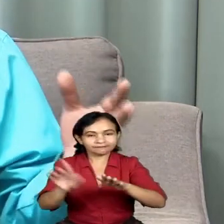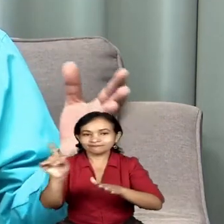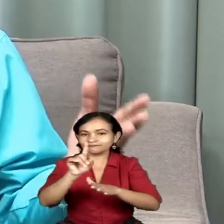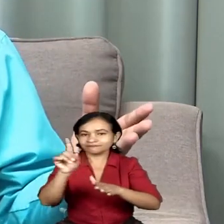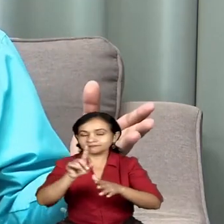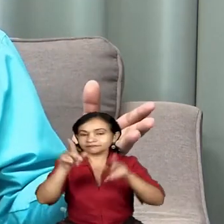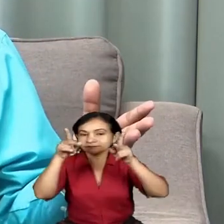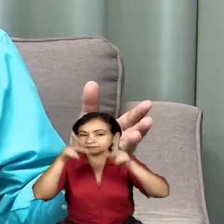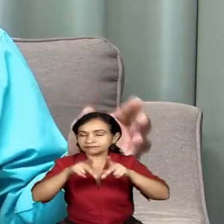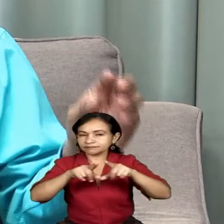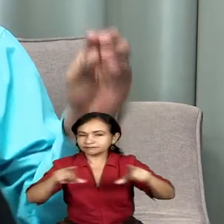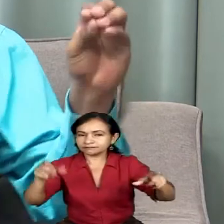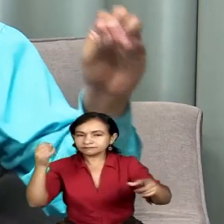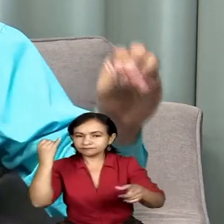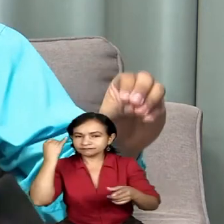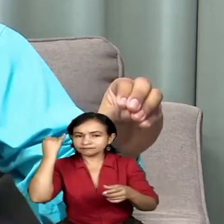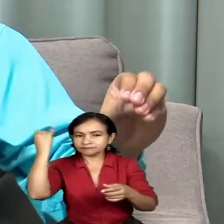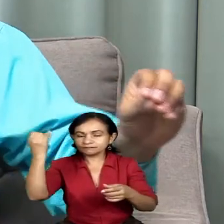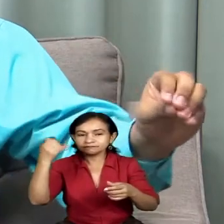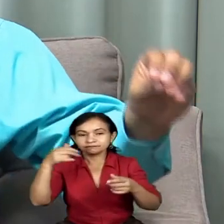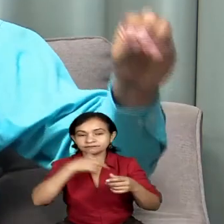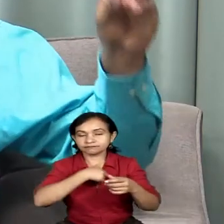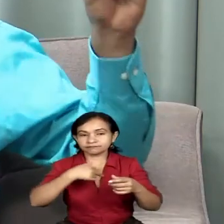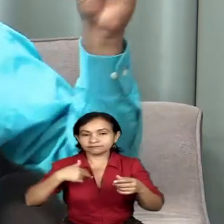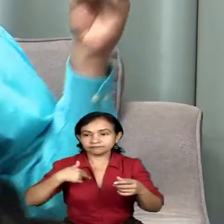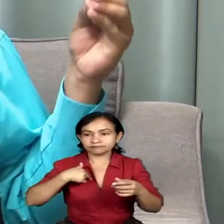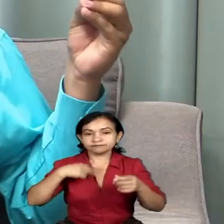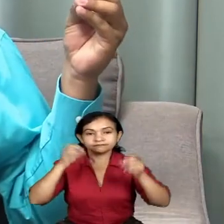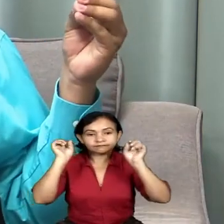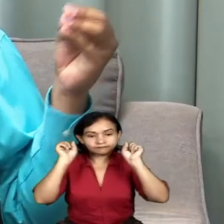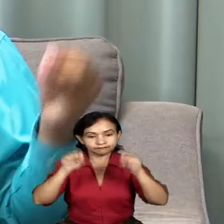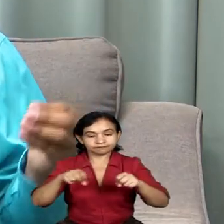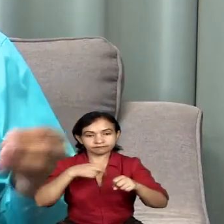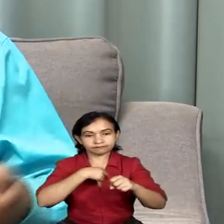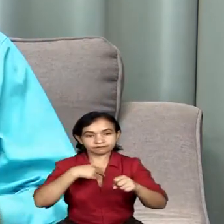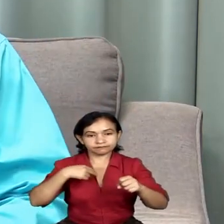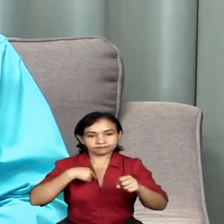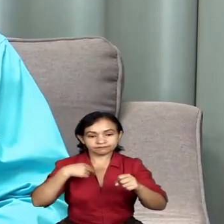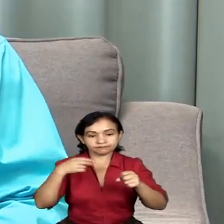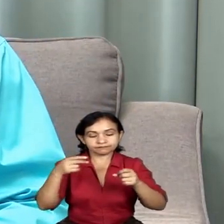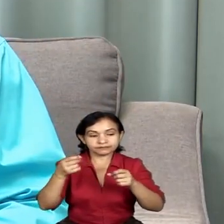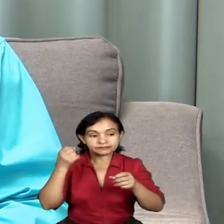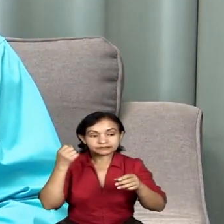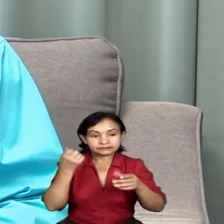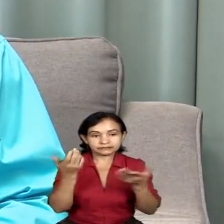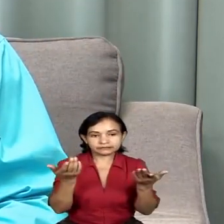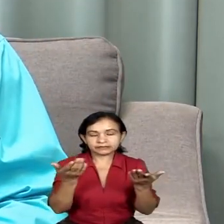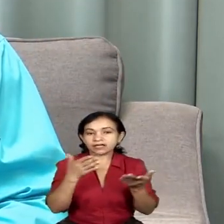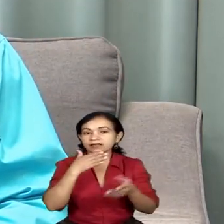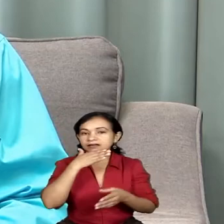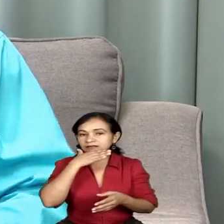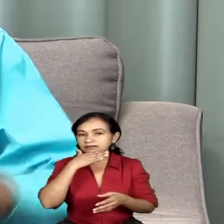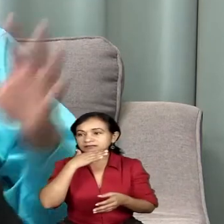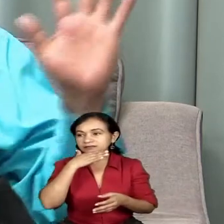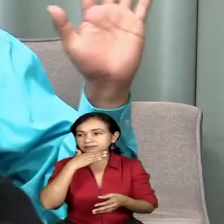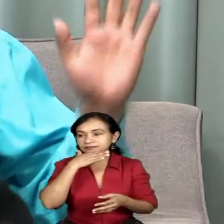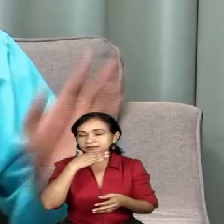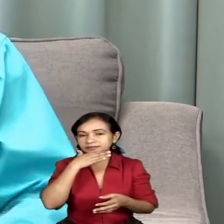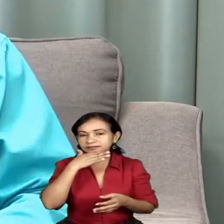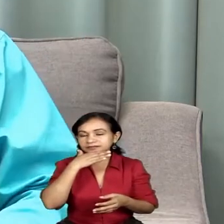en un principio, era que llegara, realizara la acción y pudiera ser extraído de la actividad. Era bien difícil